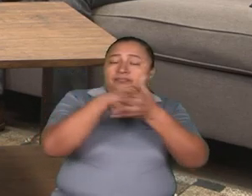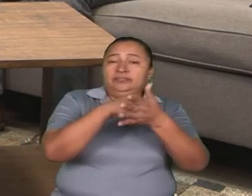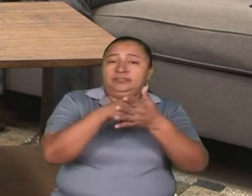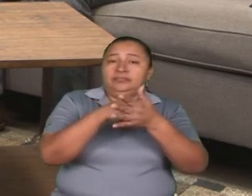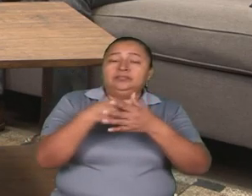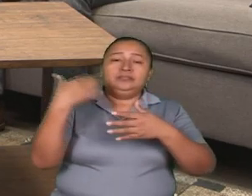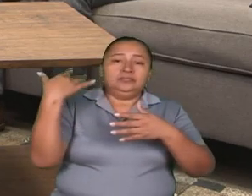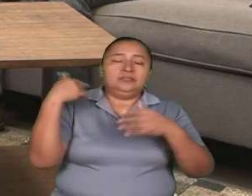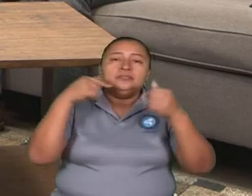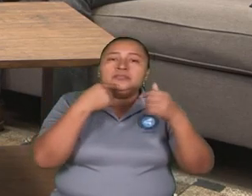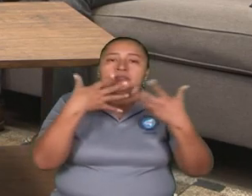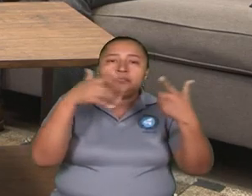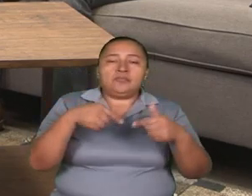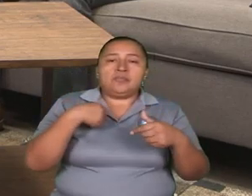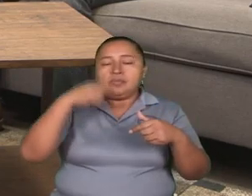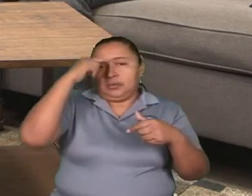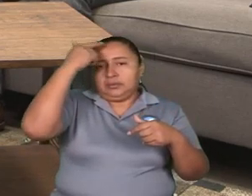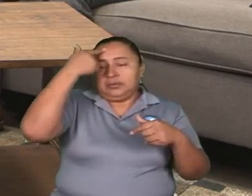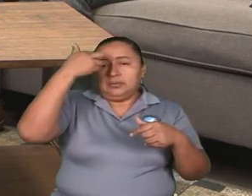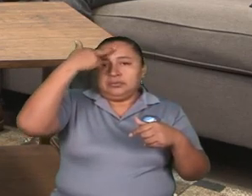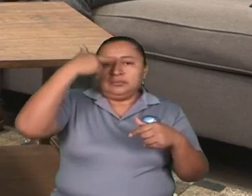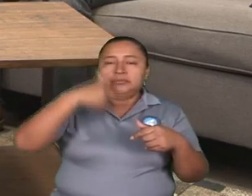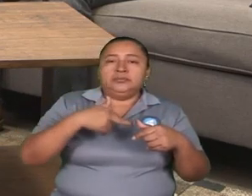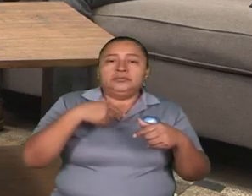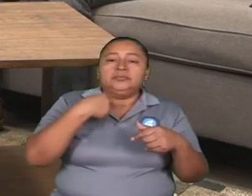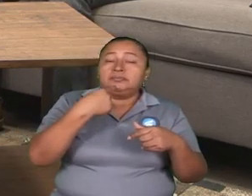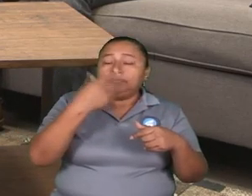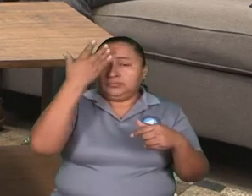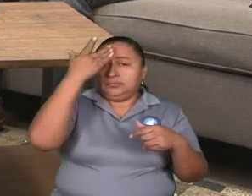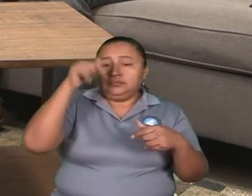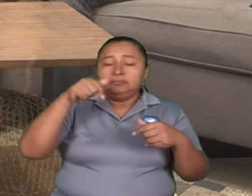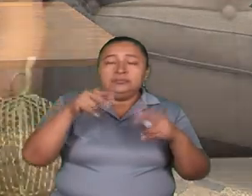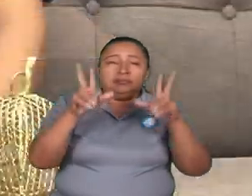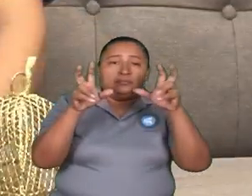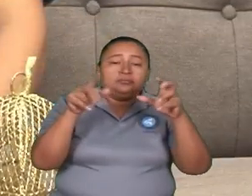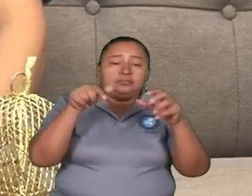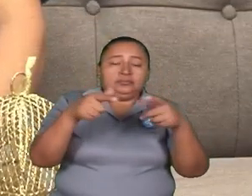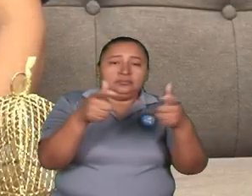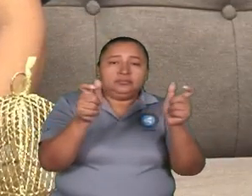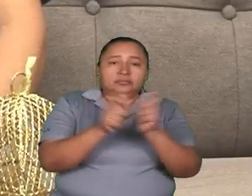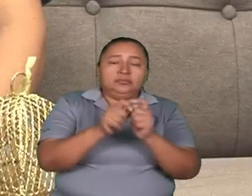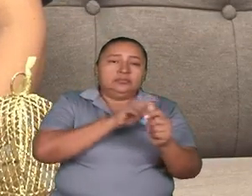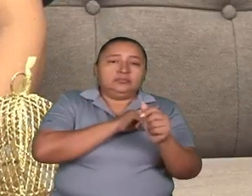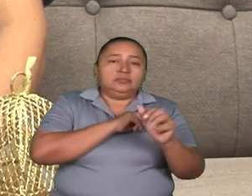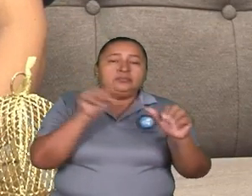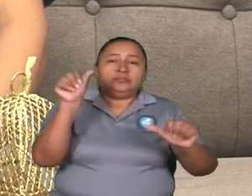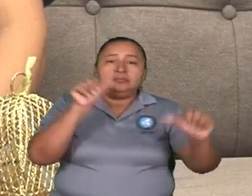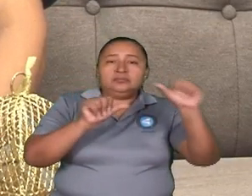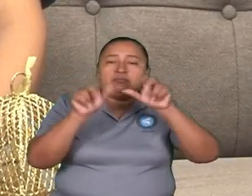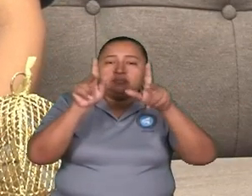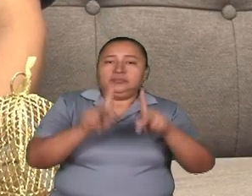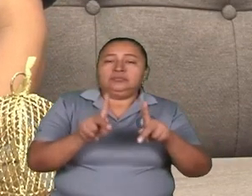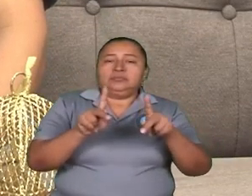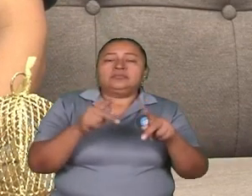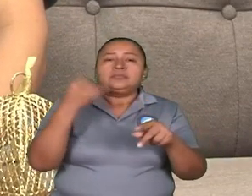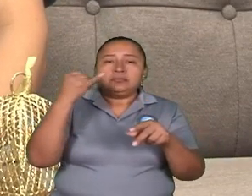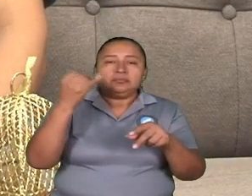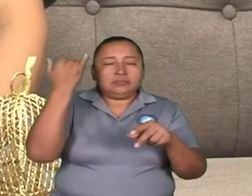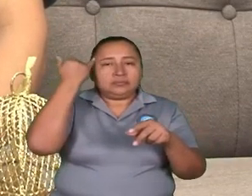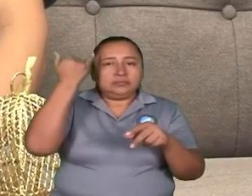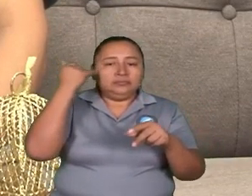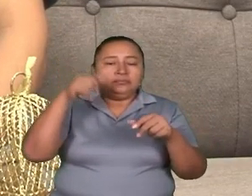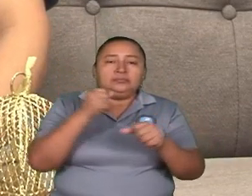proceso. Entonces, por lo tanto, en el 2019 vamos a seguir con las misiones, vamos a seguir promoviendo